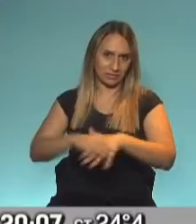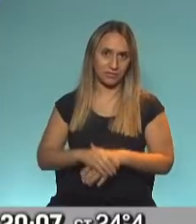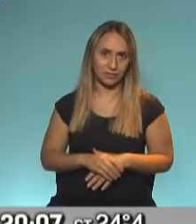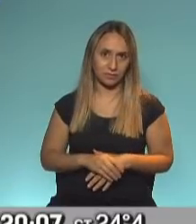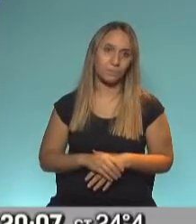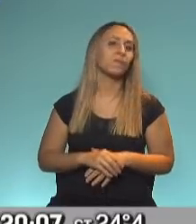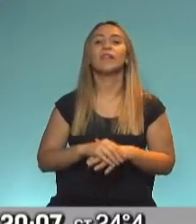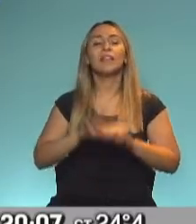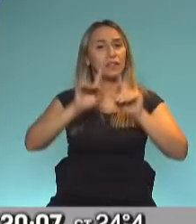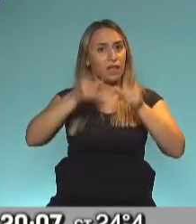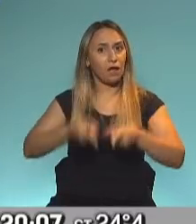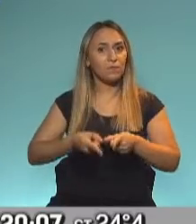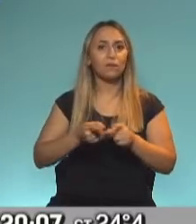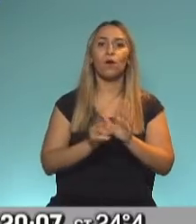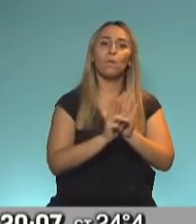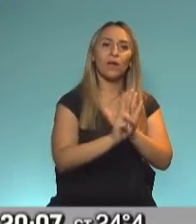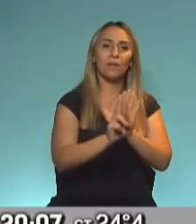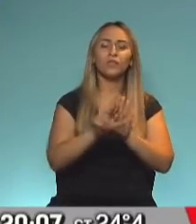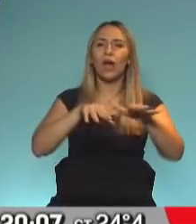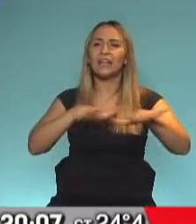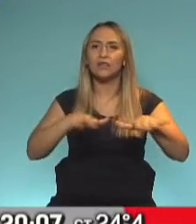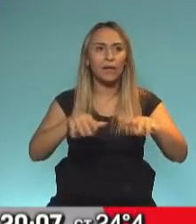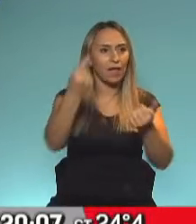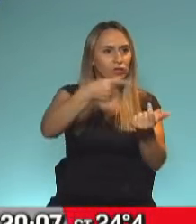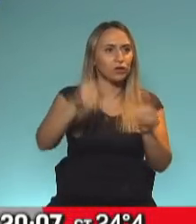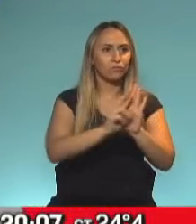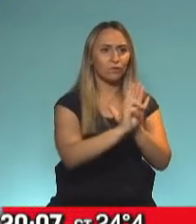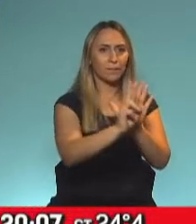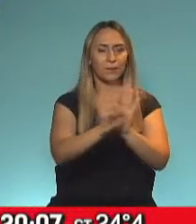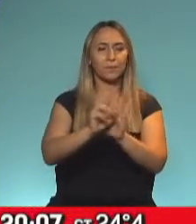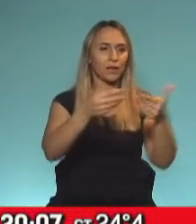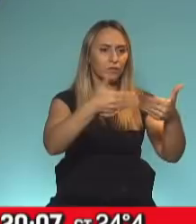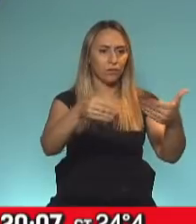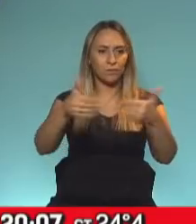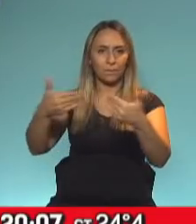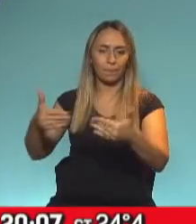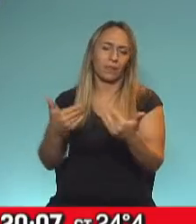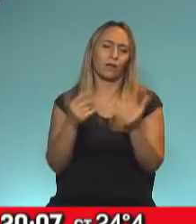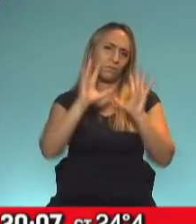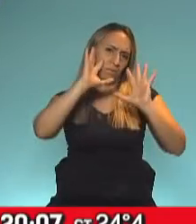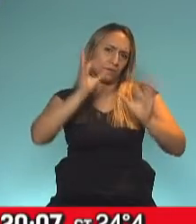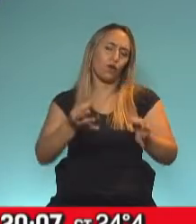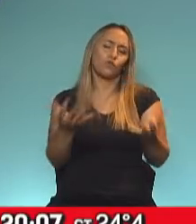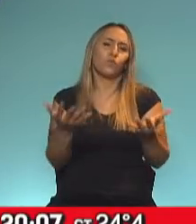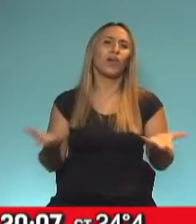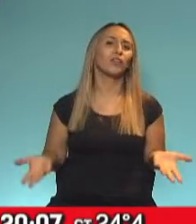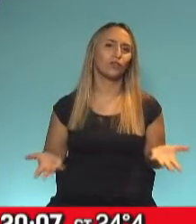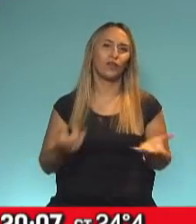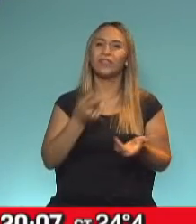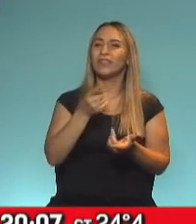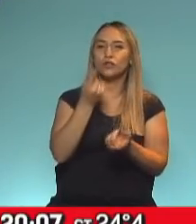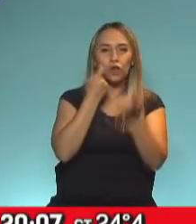la reapertura de las actividades era obvio que en algún momento, sin control y sin esas medidas extremas, sin